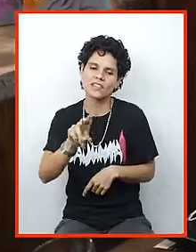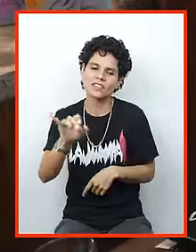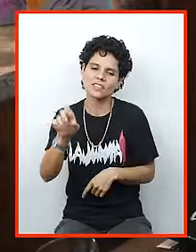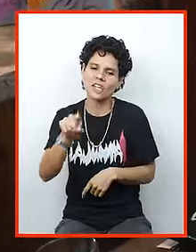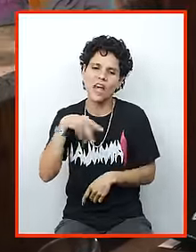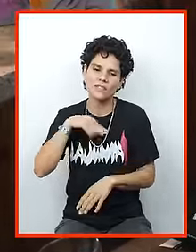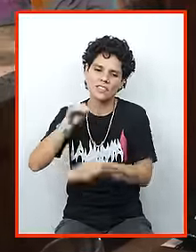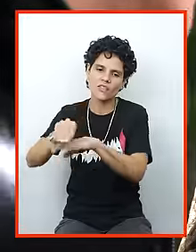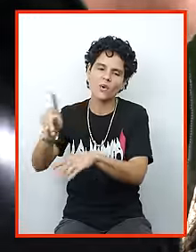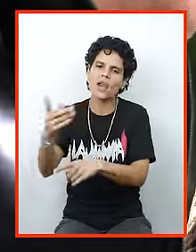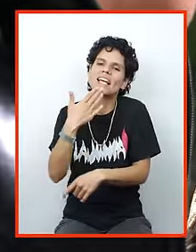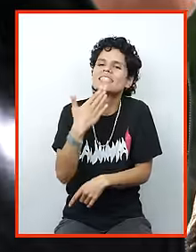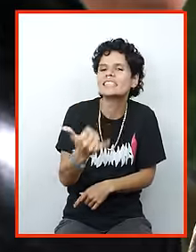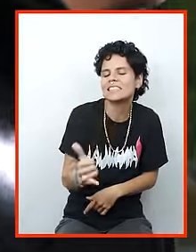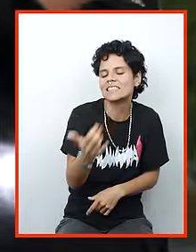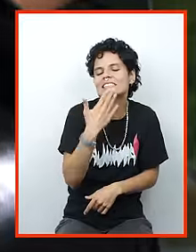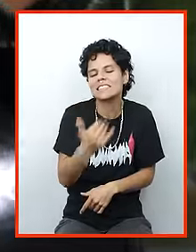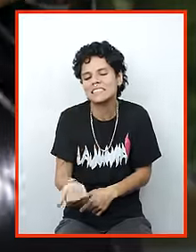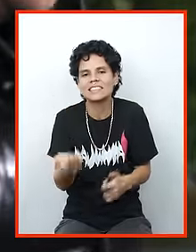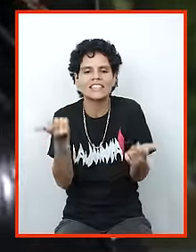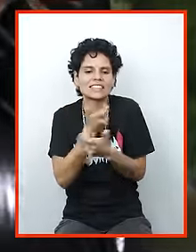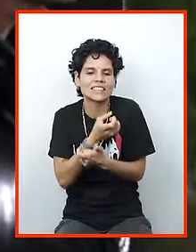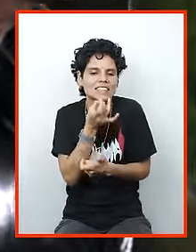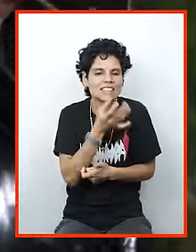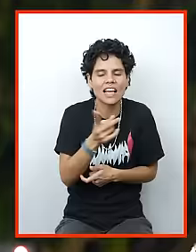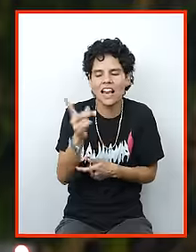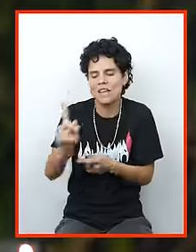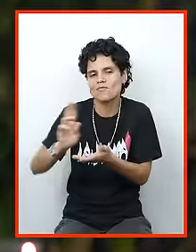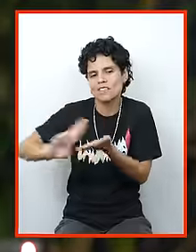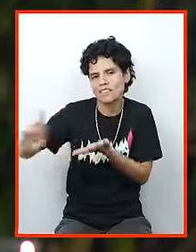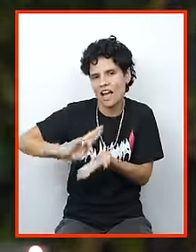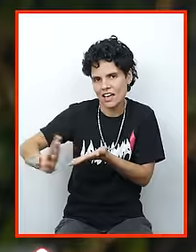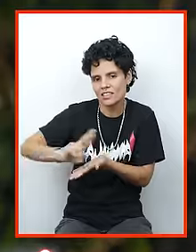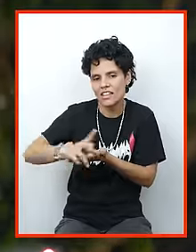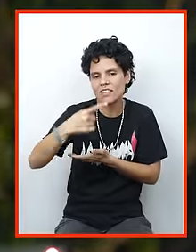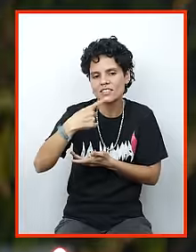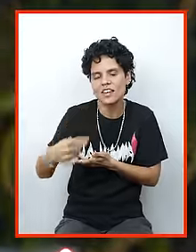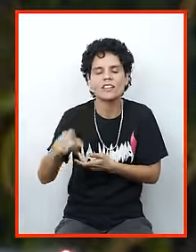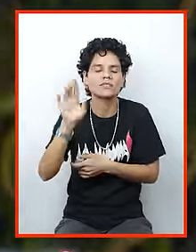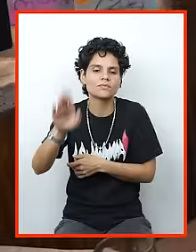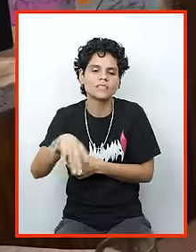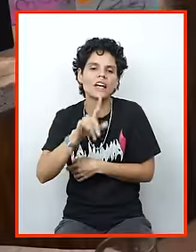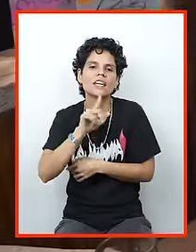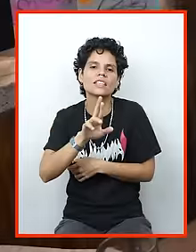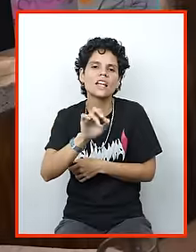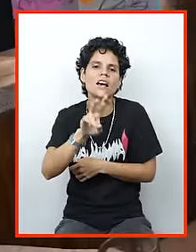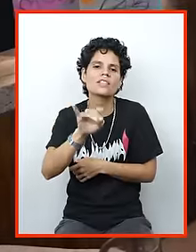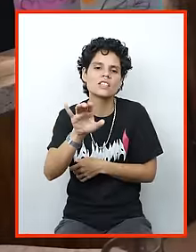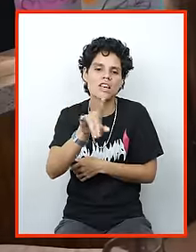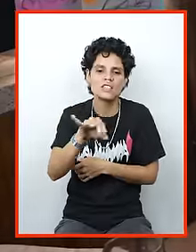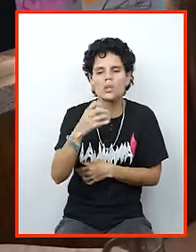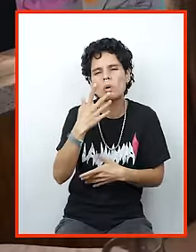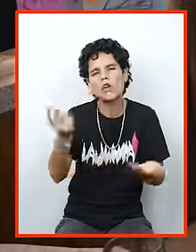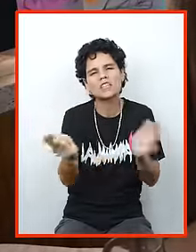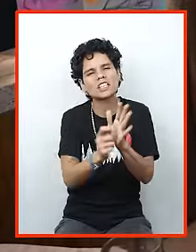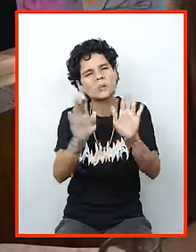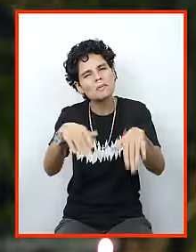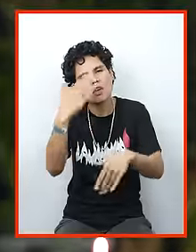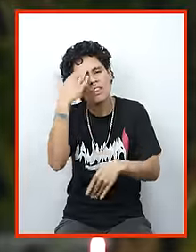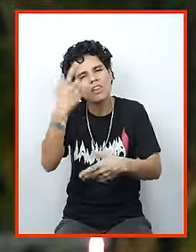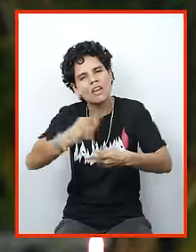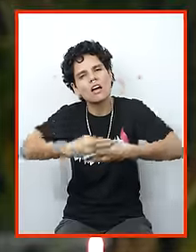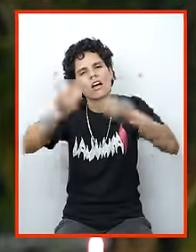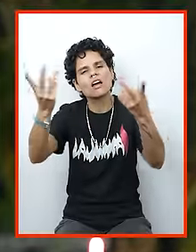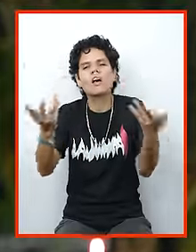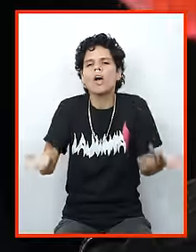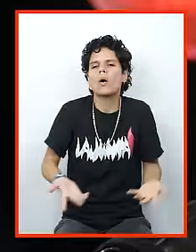Travis, en tono siempre de humor, de sí. Chiste. Le escribían, Travis, ¿cómo era? Travieso, todo bien, pero la embarraste con